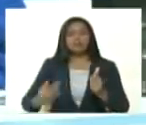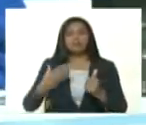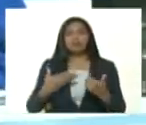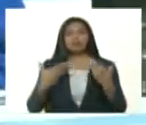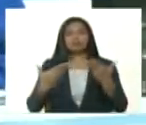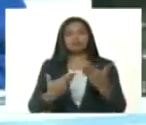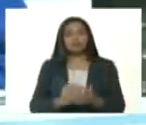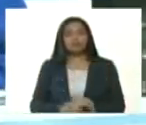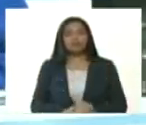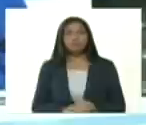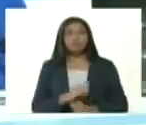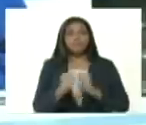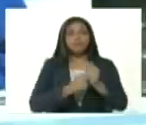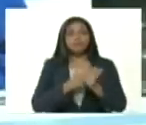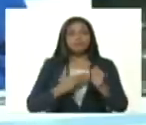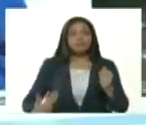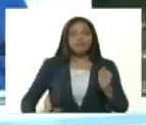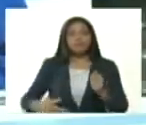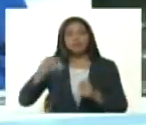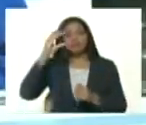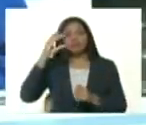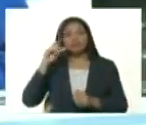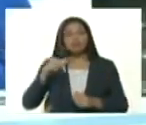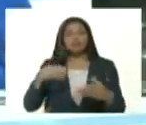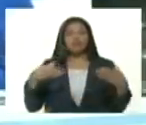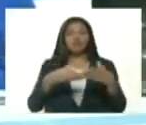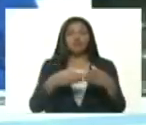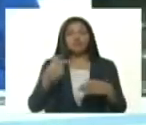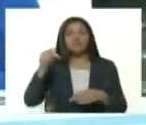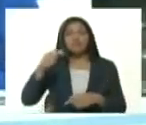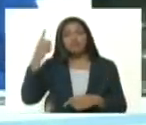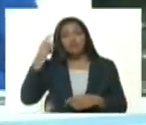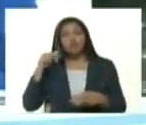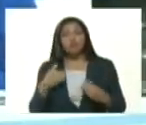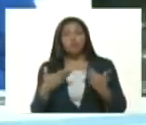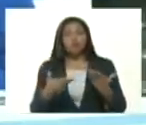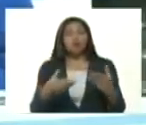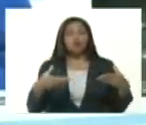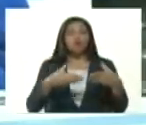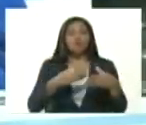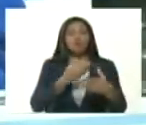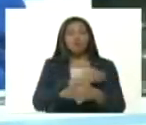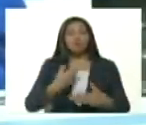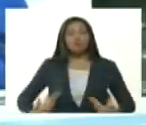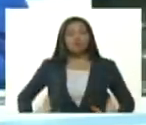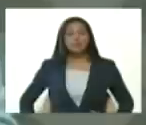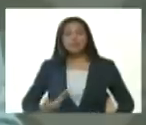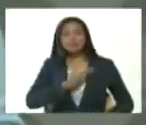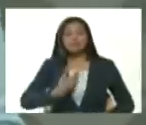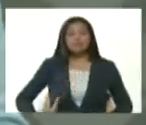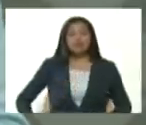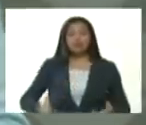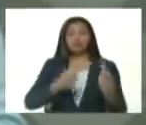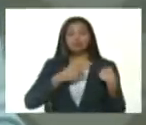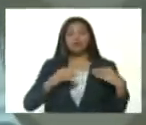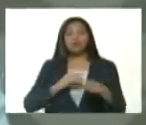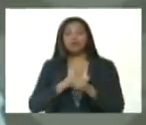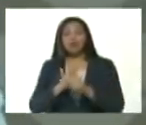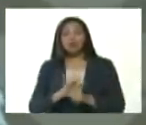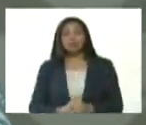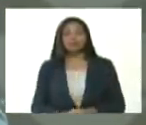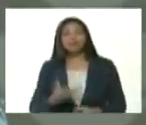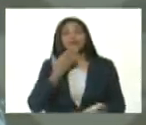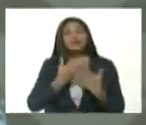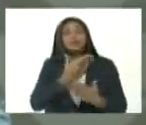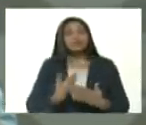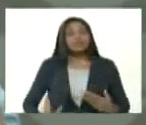aportar, señora vicepresidenta, de la reunión del día de hoy de la Comisión Presidencial del COVID-19, por favor? Gracias, presidente. Bueno, hemos